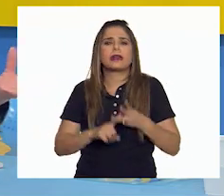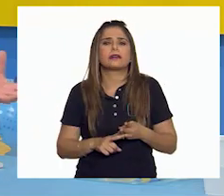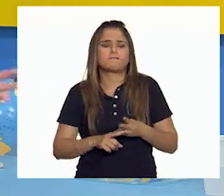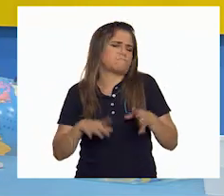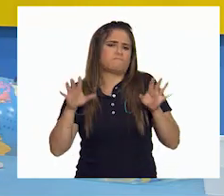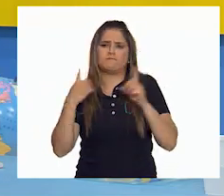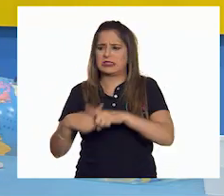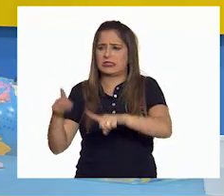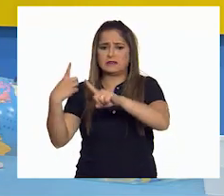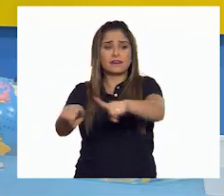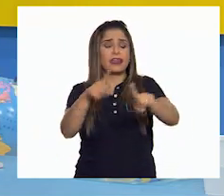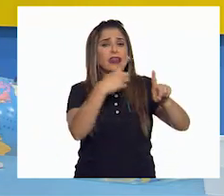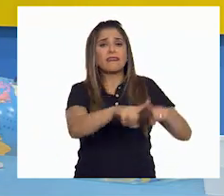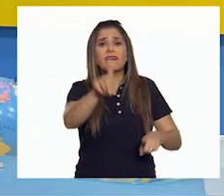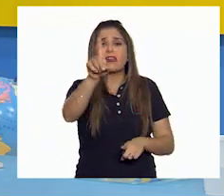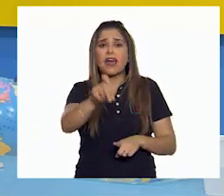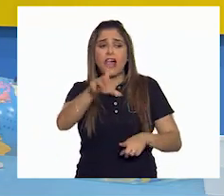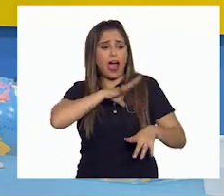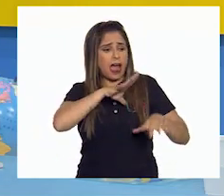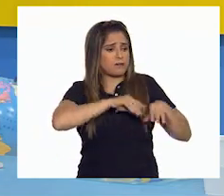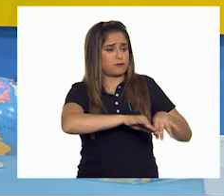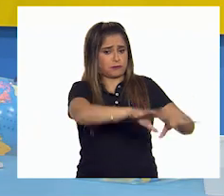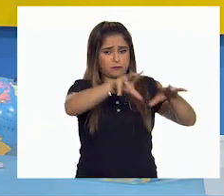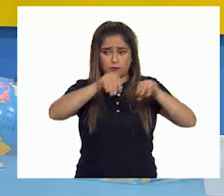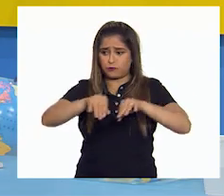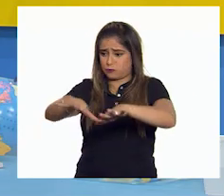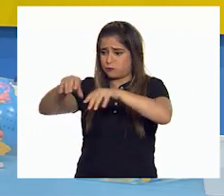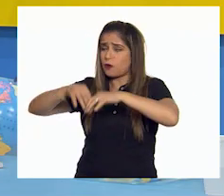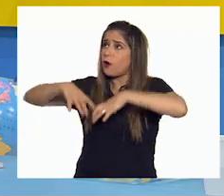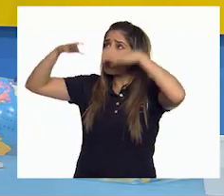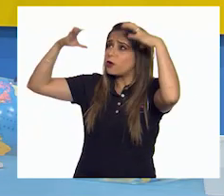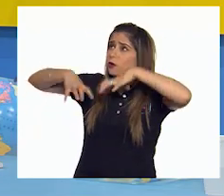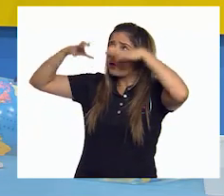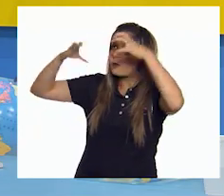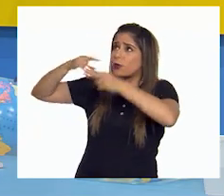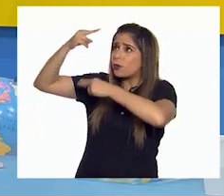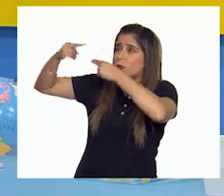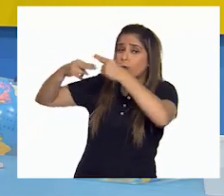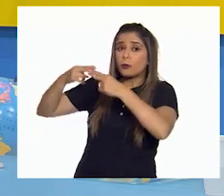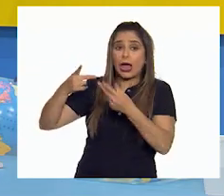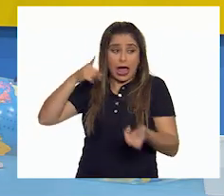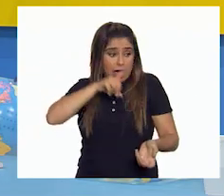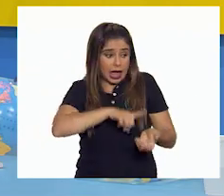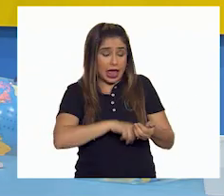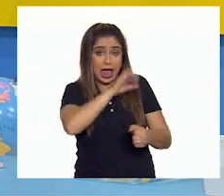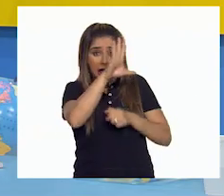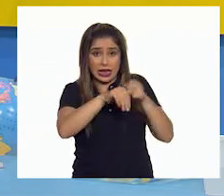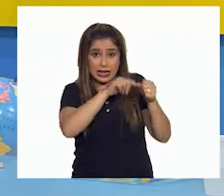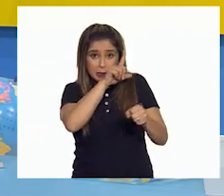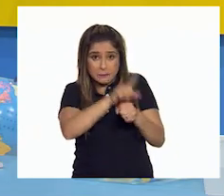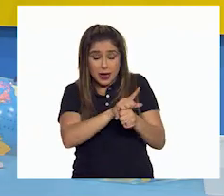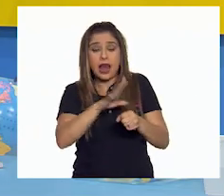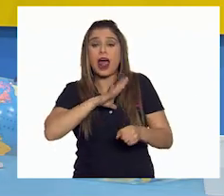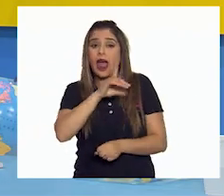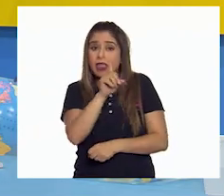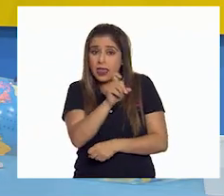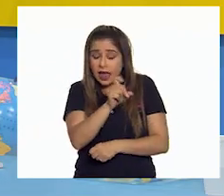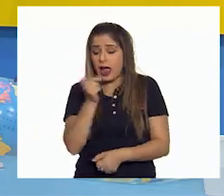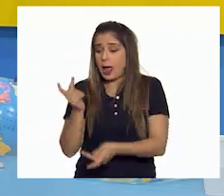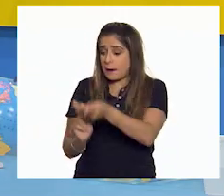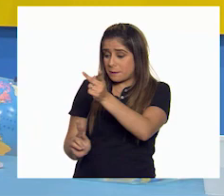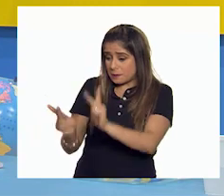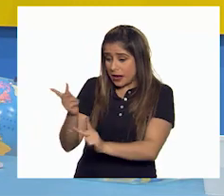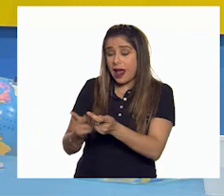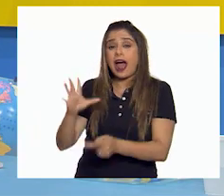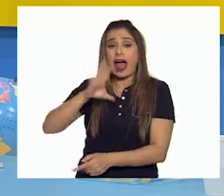dónde se ha formado, pero también pudo haber formado parte hasta de algún animal Ay, o de alguna planta o haber